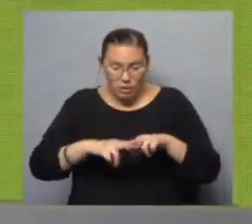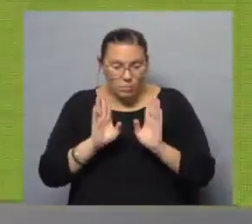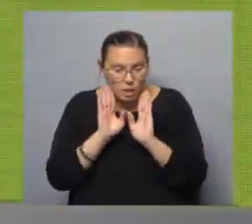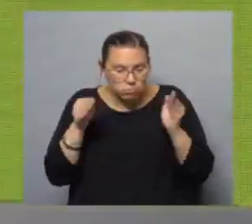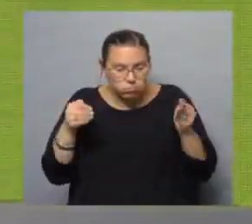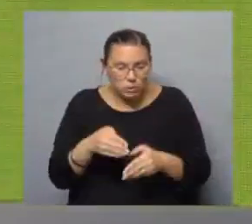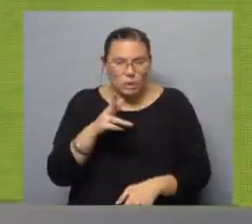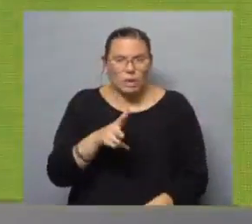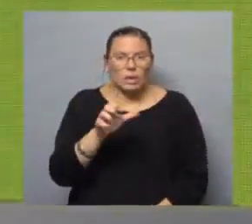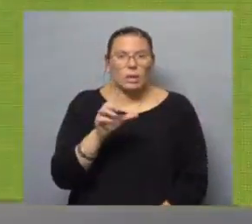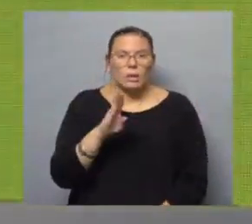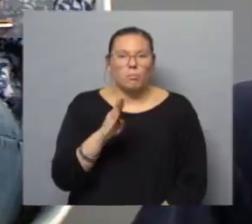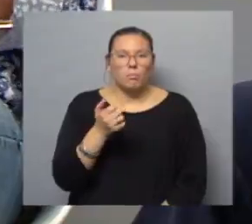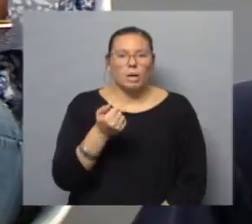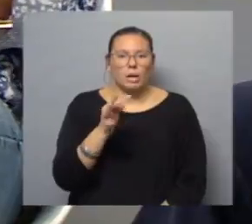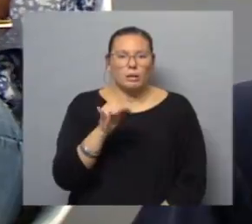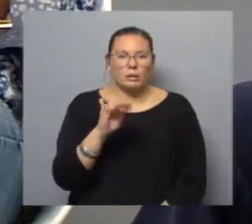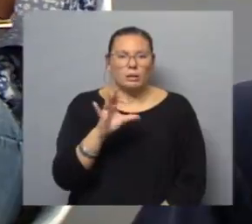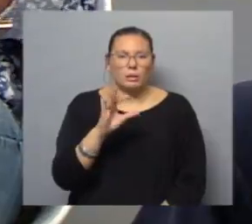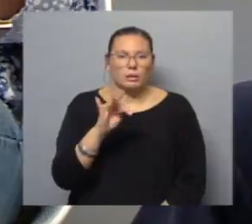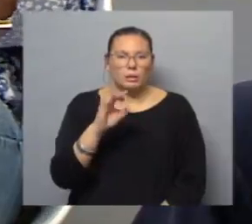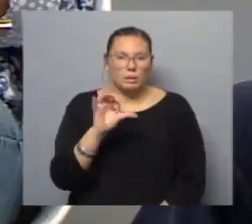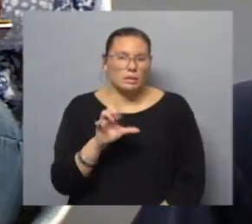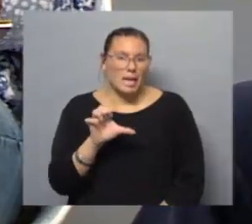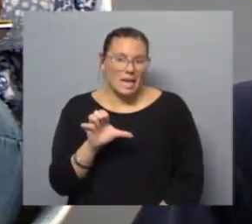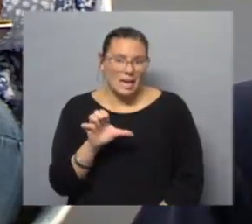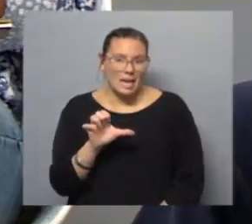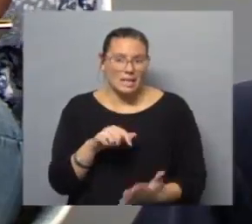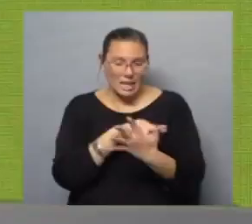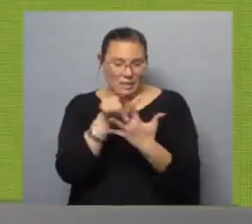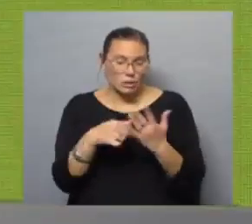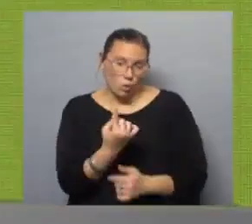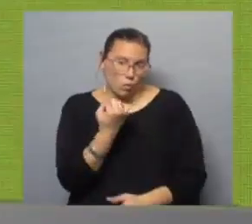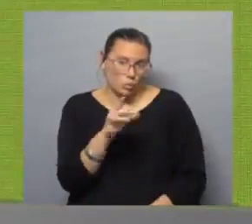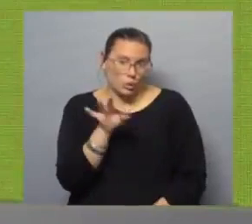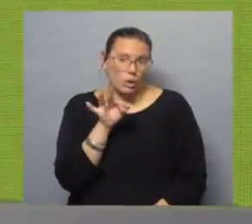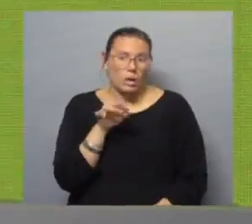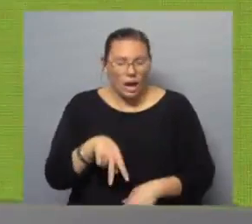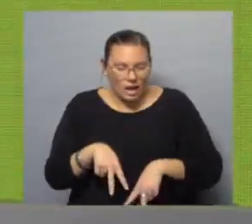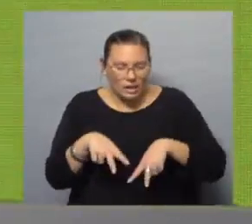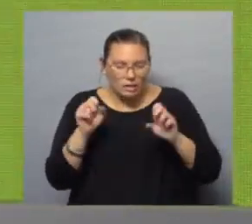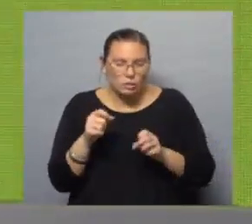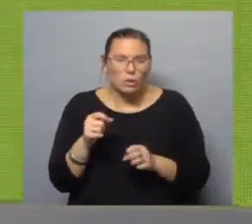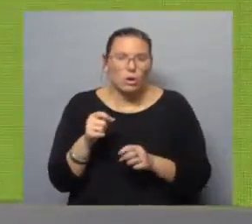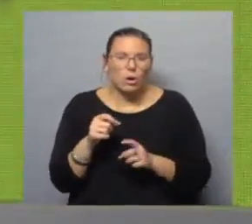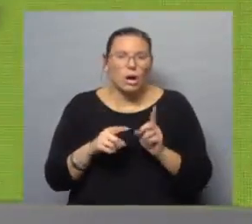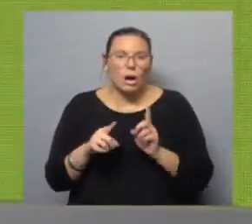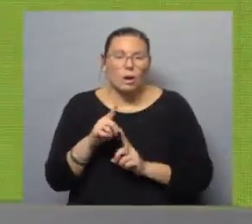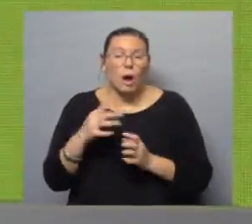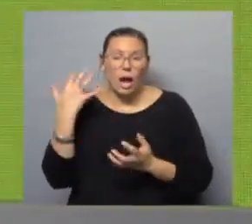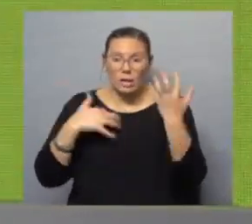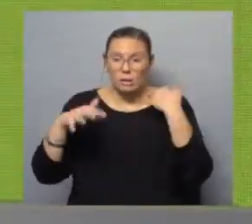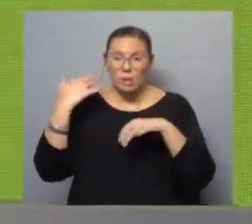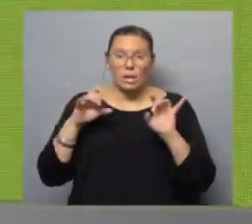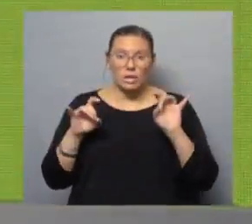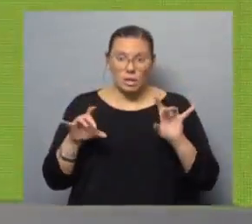caso la hepatitis E, que es uno de los 5 tipos de hepatitis, y analizó su presencia en los animales